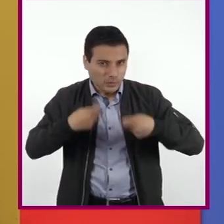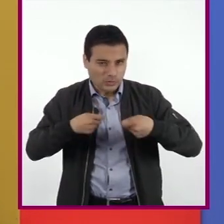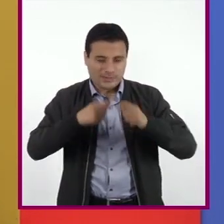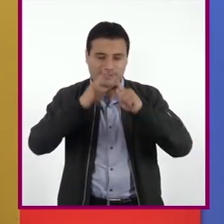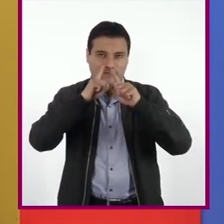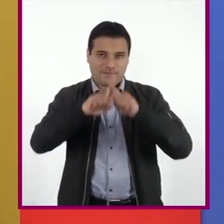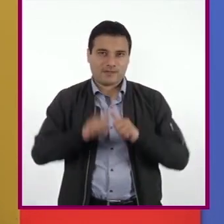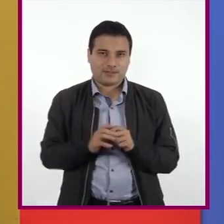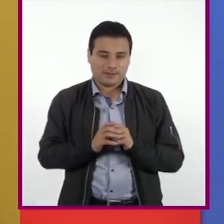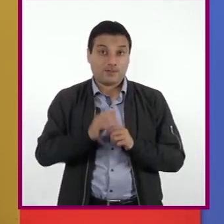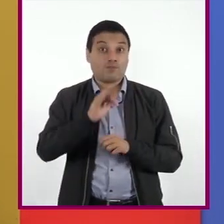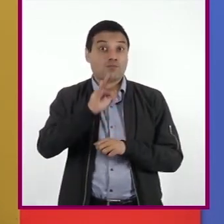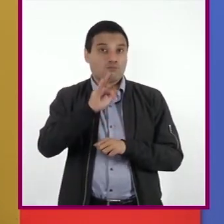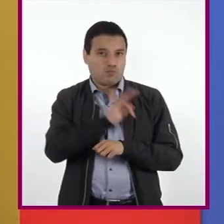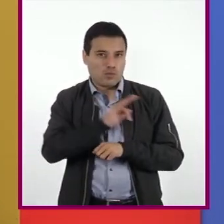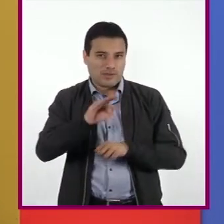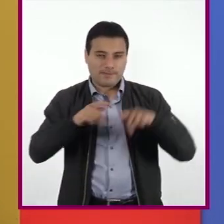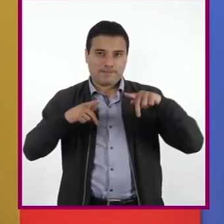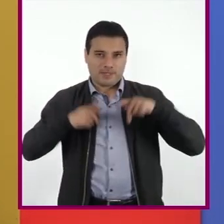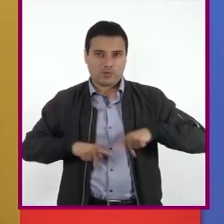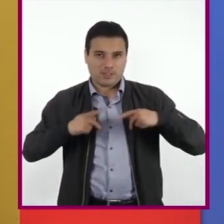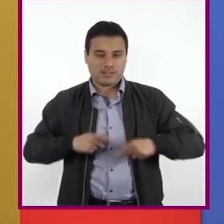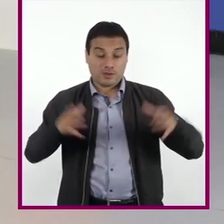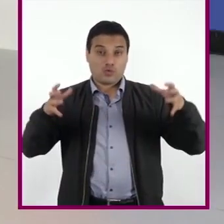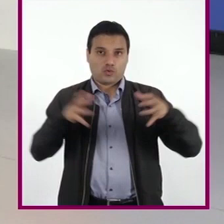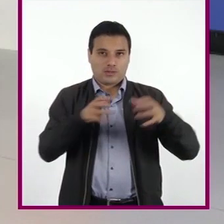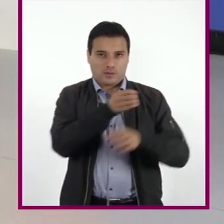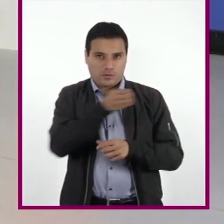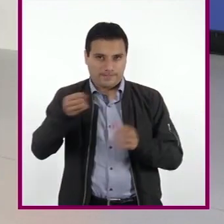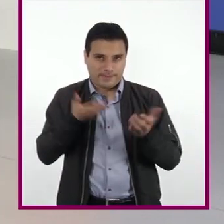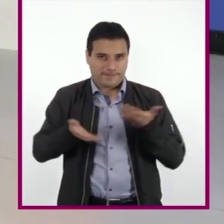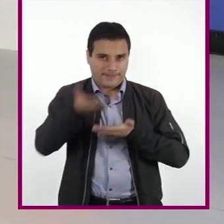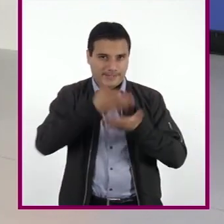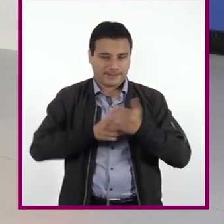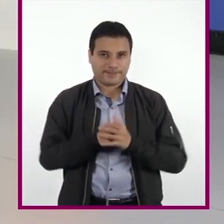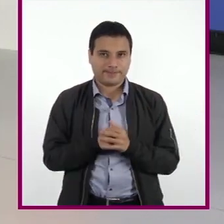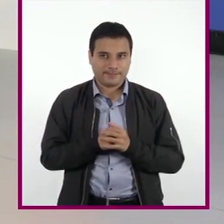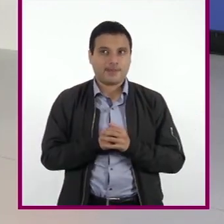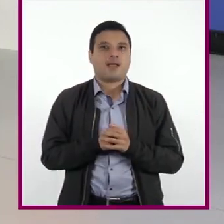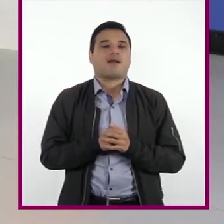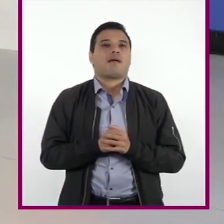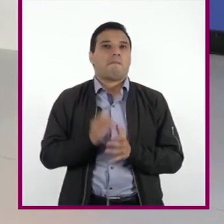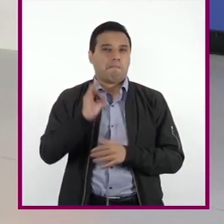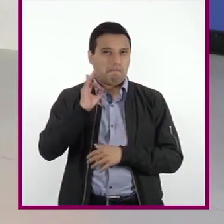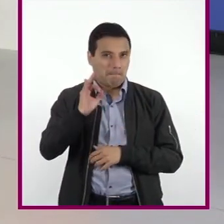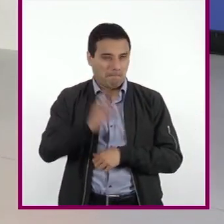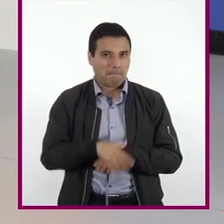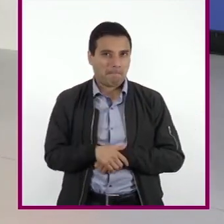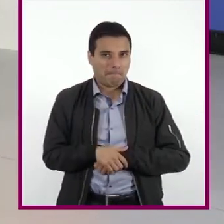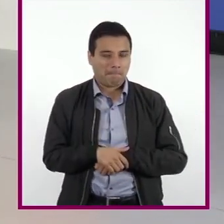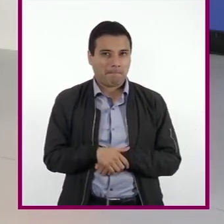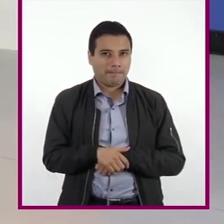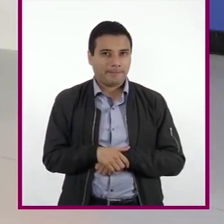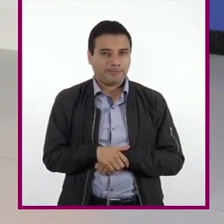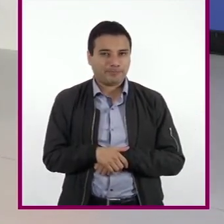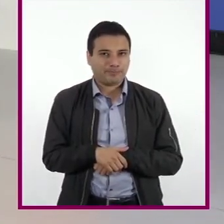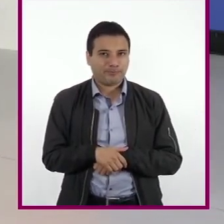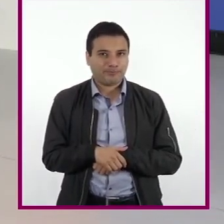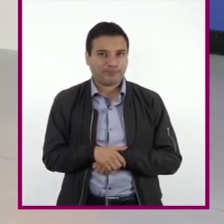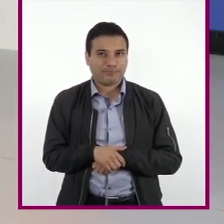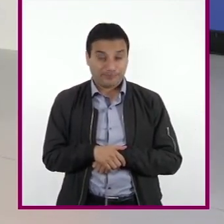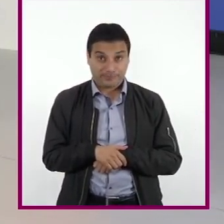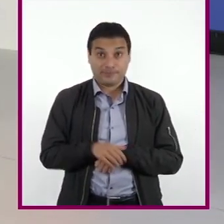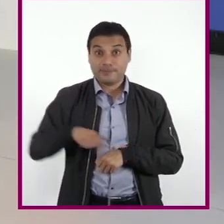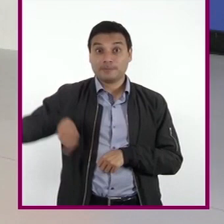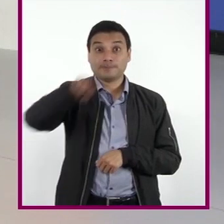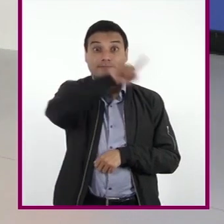la organización y convivencia de las sociedades. ¡Excelente, maestro! Para que nuestras alumnas